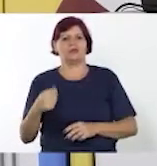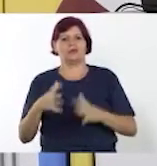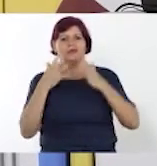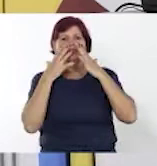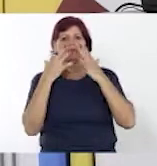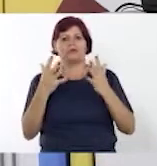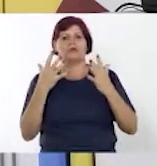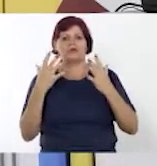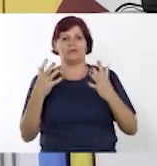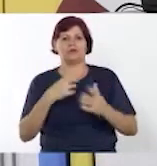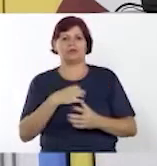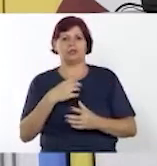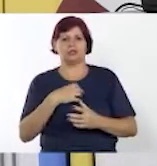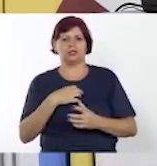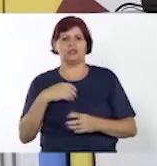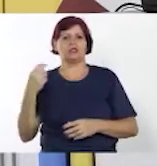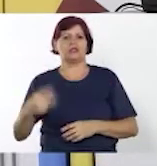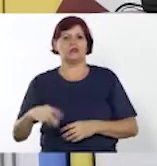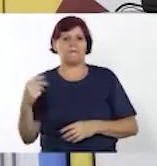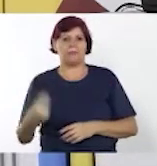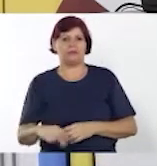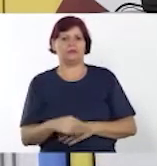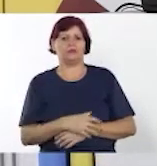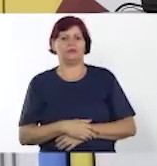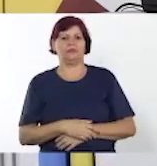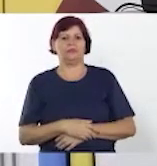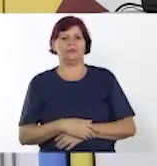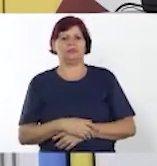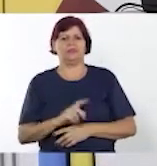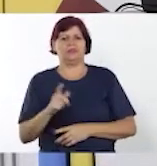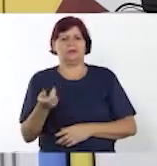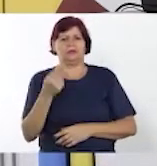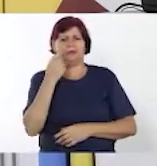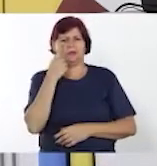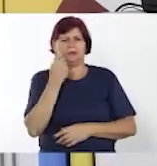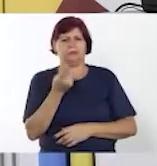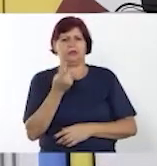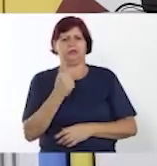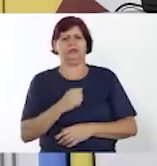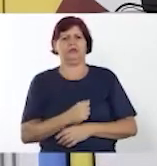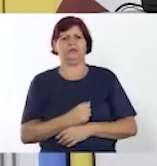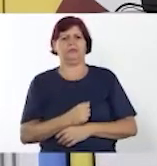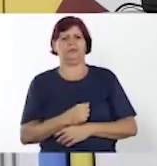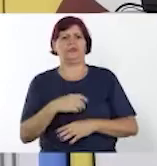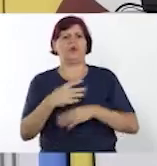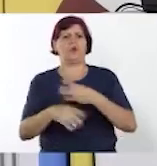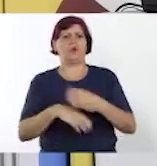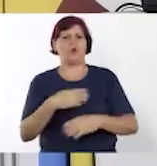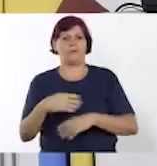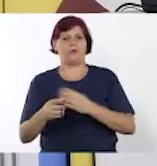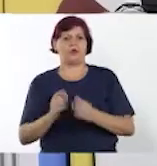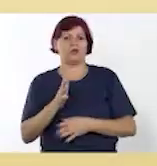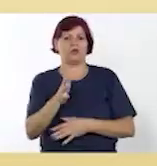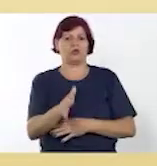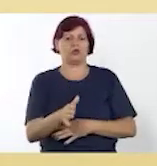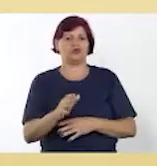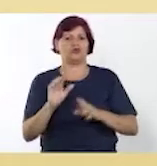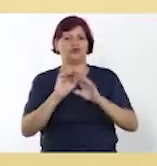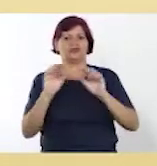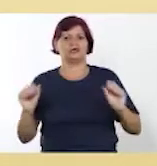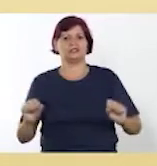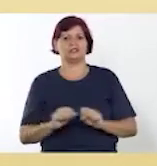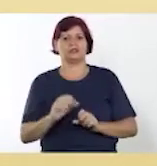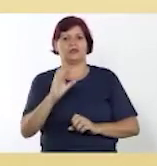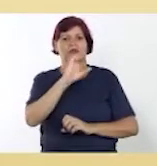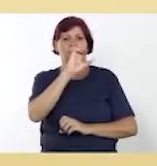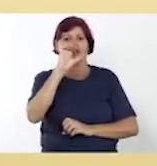tiene, incluso en el orden práctico. Lo que vamos a estar mirando son los problemas que conducen a sistemas de ecuaciones